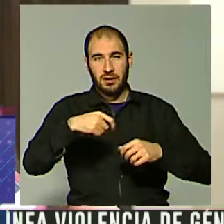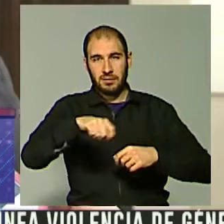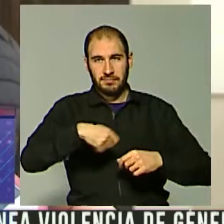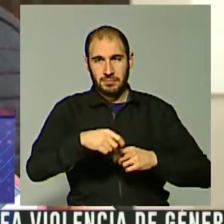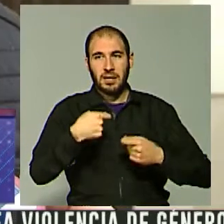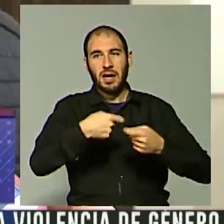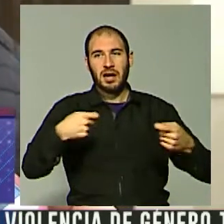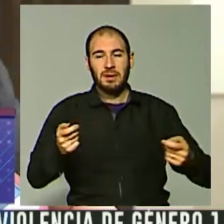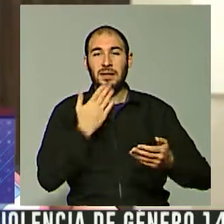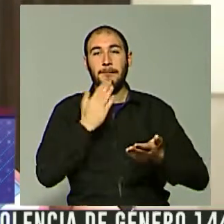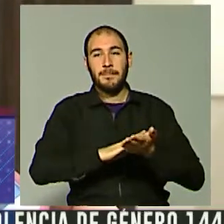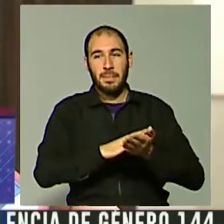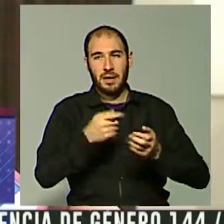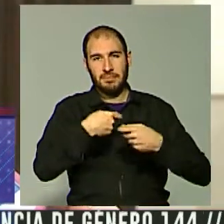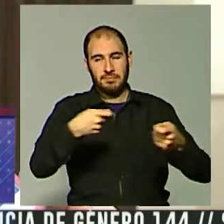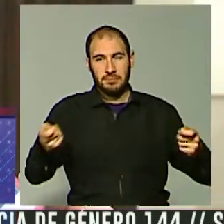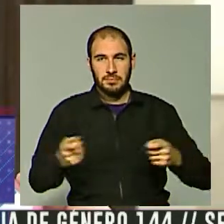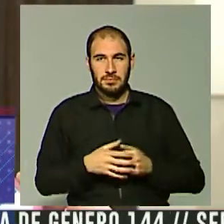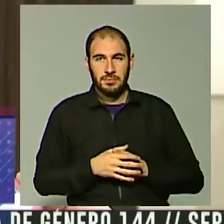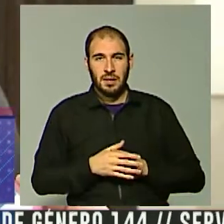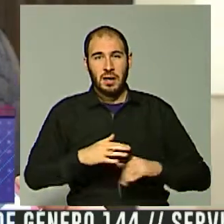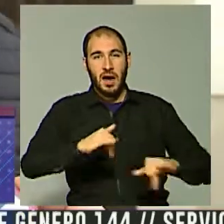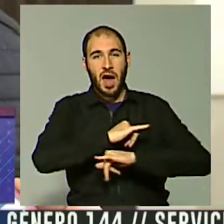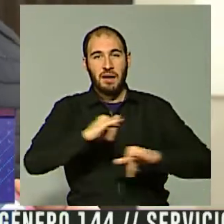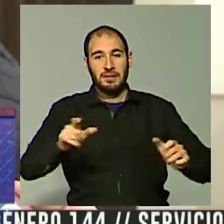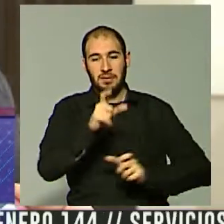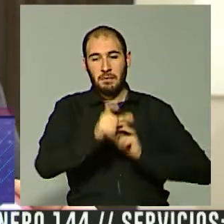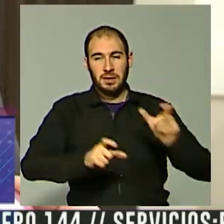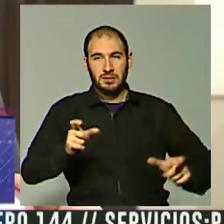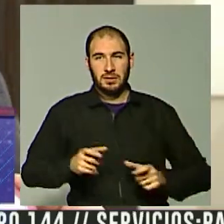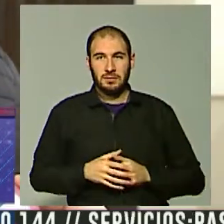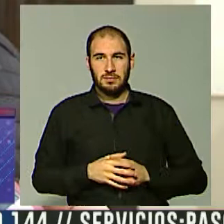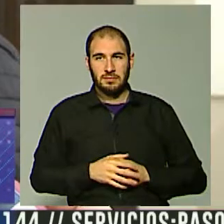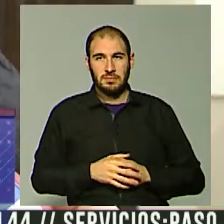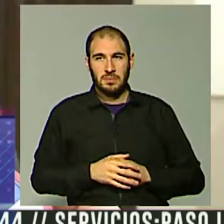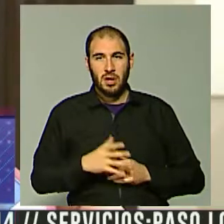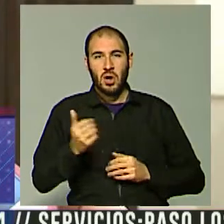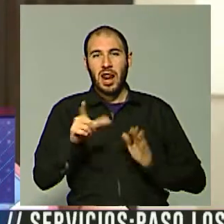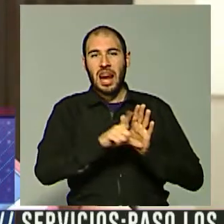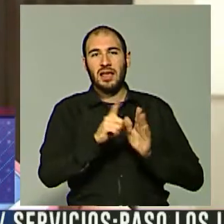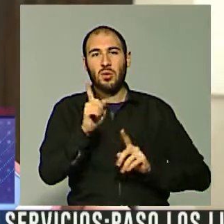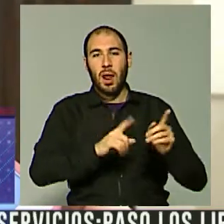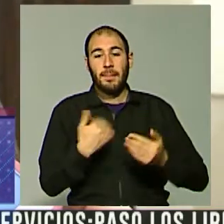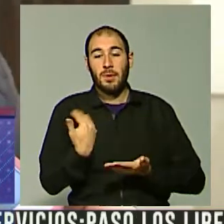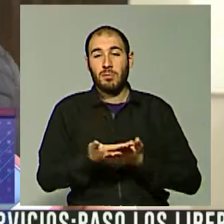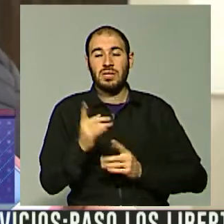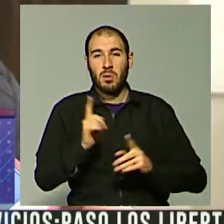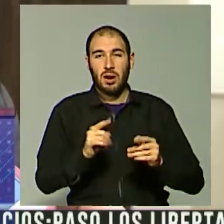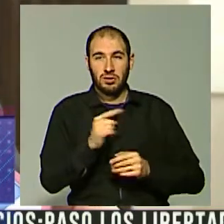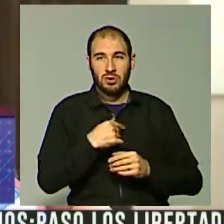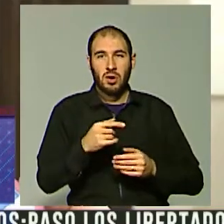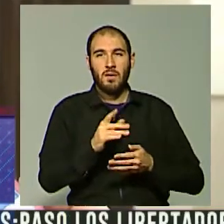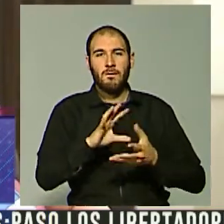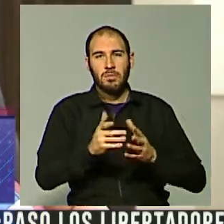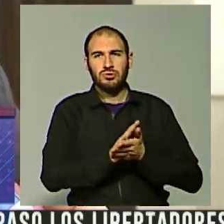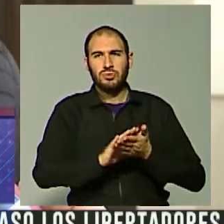vamos a repartir una folletería para poder informarle a la gente cuáles son las leyes y qué propuestas tenemos nosotros para abordar esta